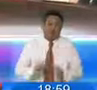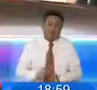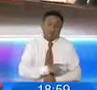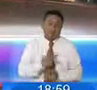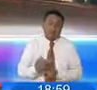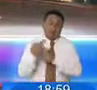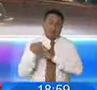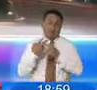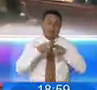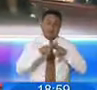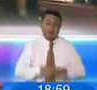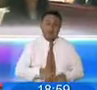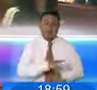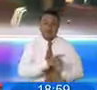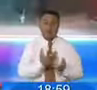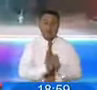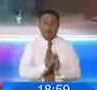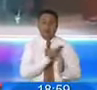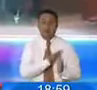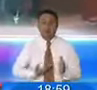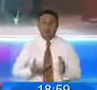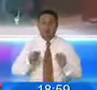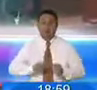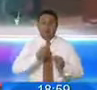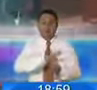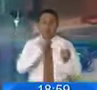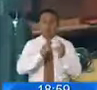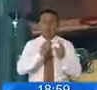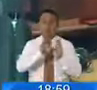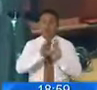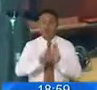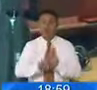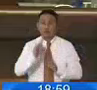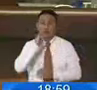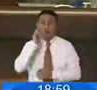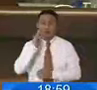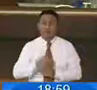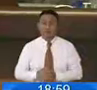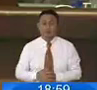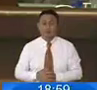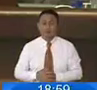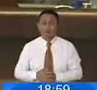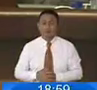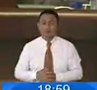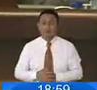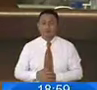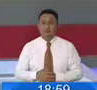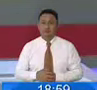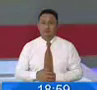encargada de revisar este pedido presidencial de reformar el Código a la Niñez, informó Javier Gallo.